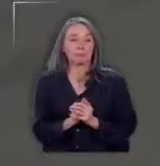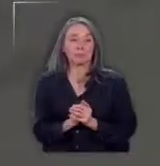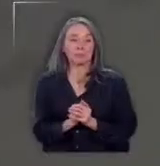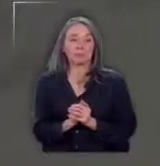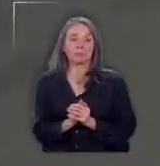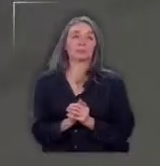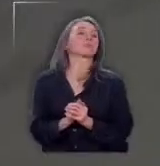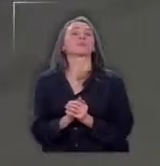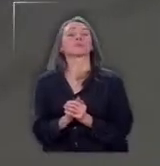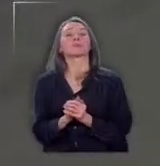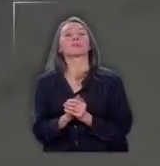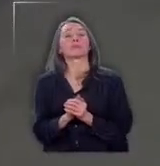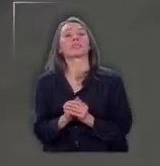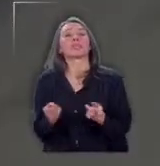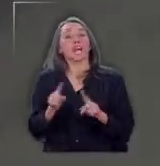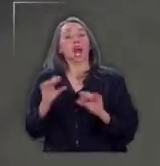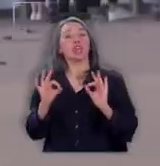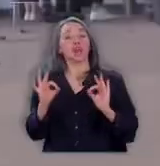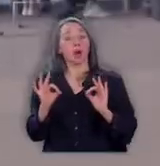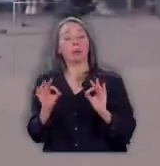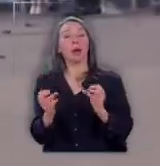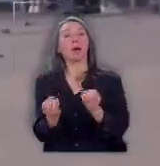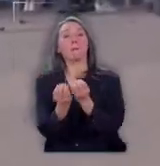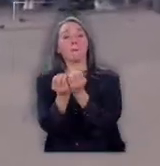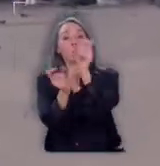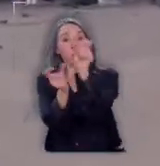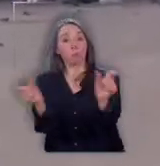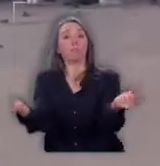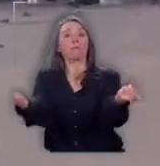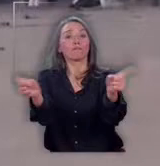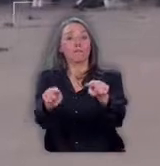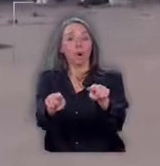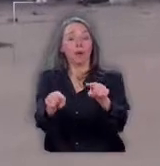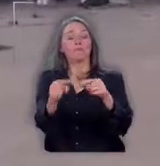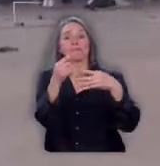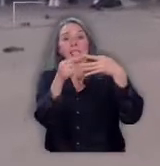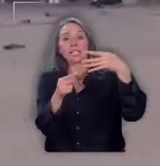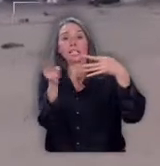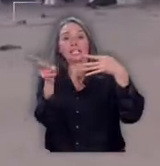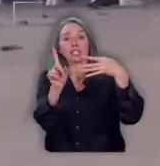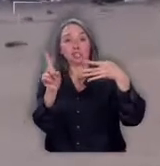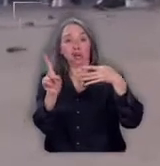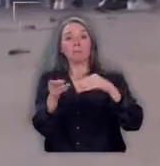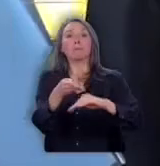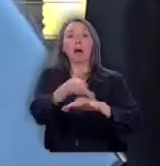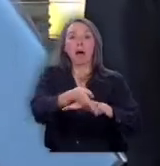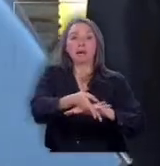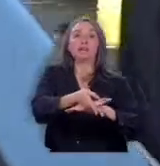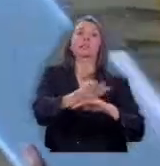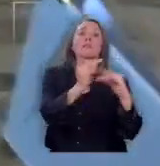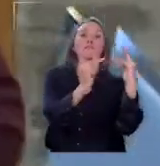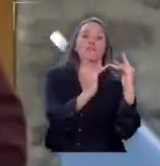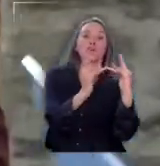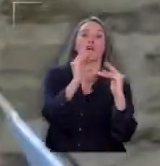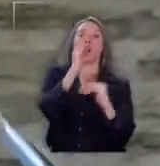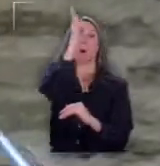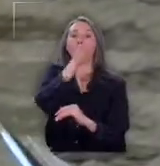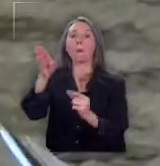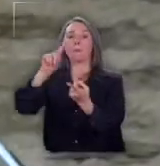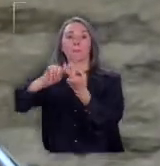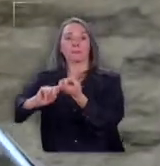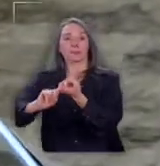la ansada normalidad implica que los eventos masivos volverán Y no habrá restricciones para asistir a funerales o celebrar